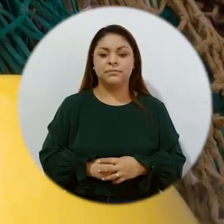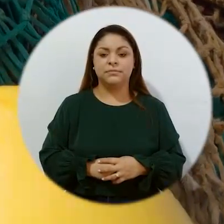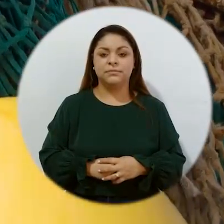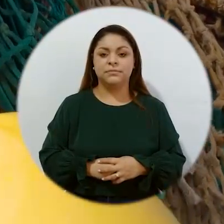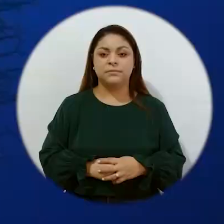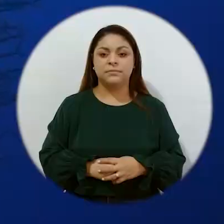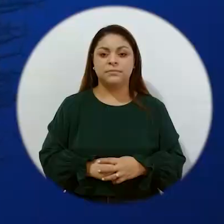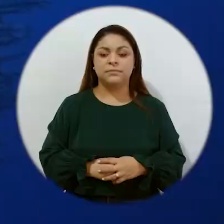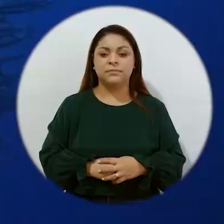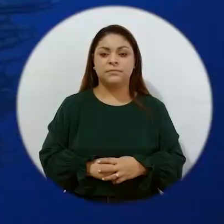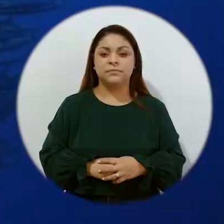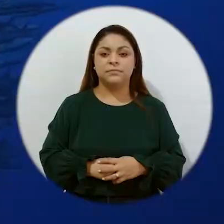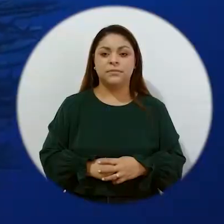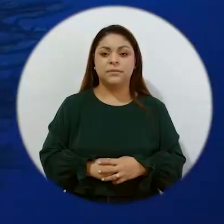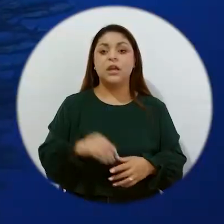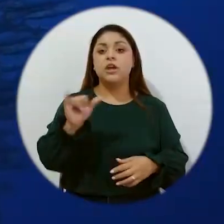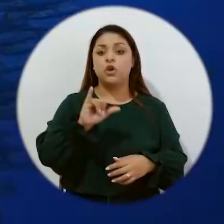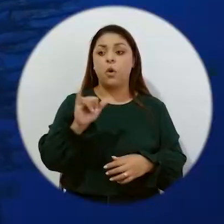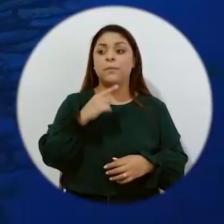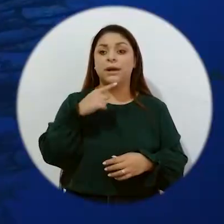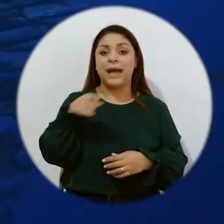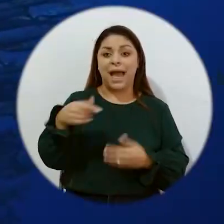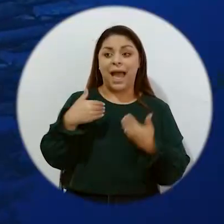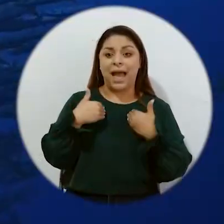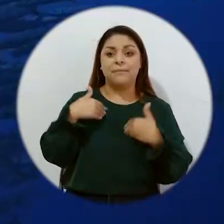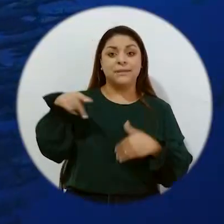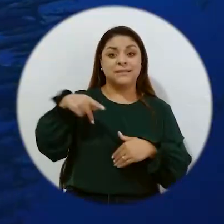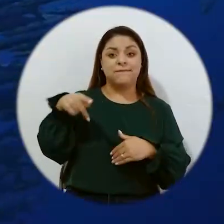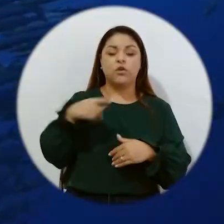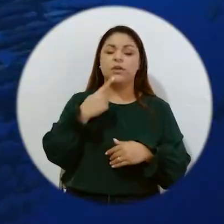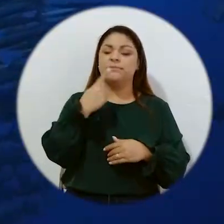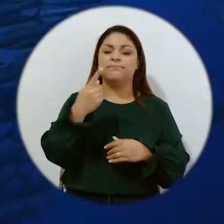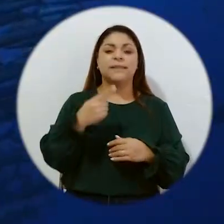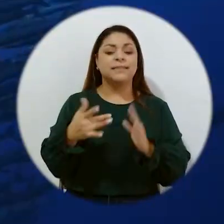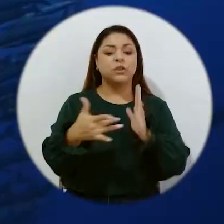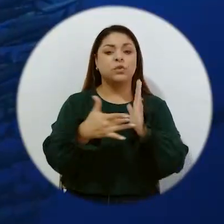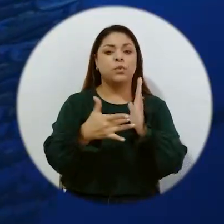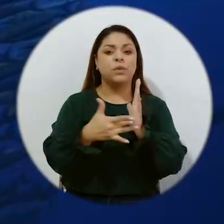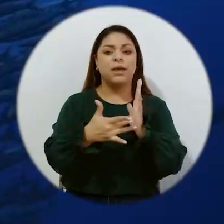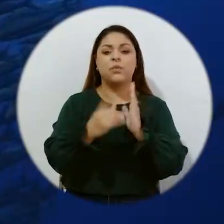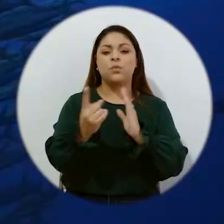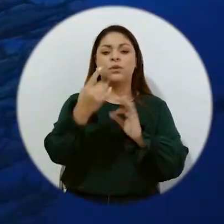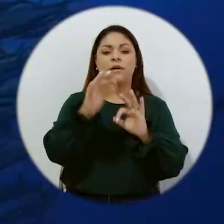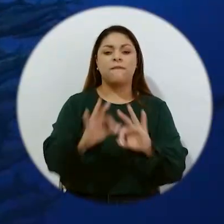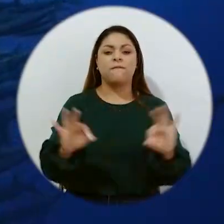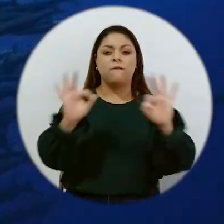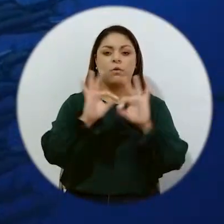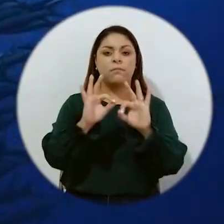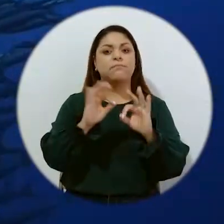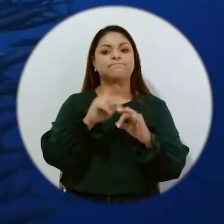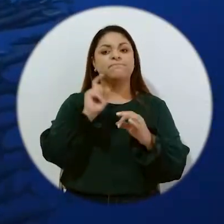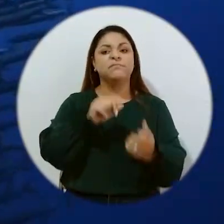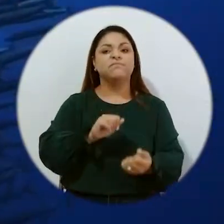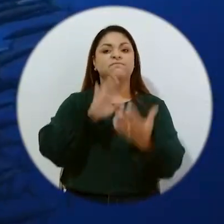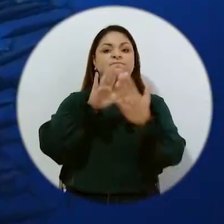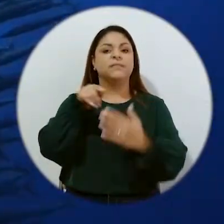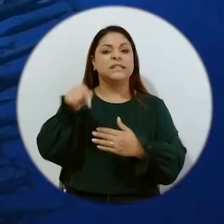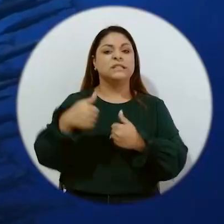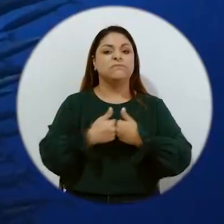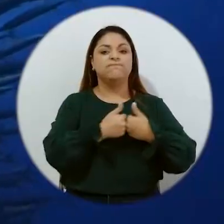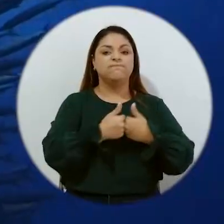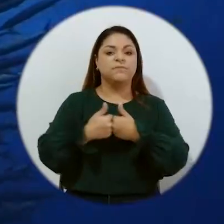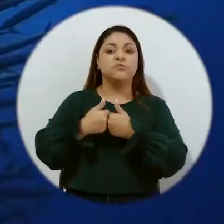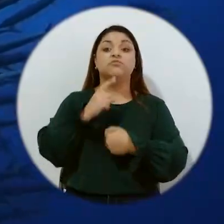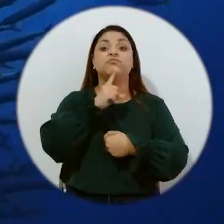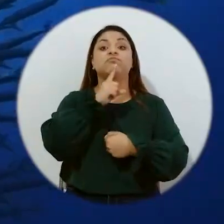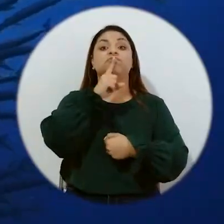tan vasta como tienen en el Pacífico, la tecnología es la única forma de hacer frente a este reto.